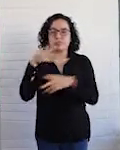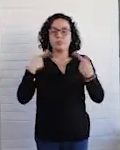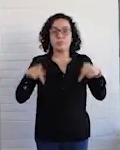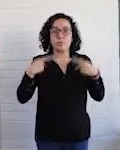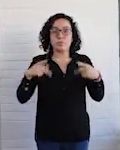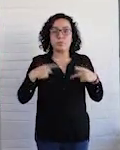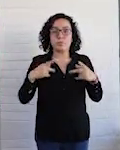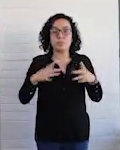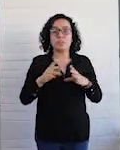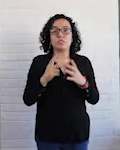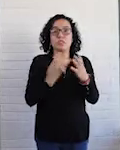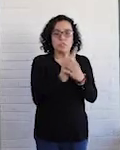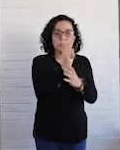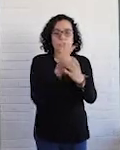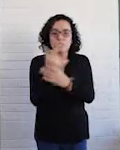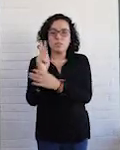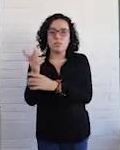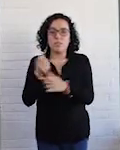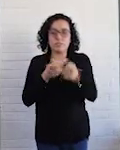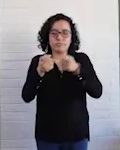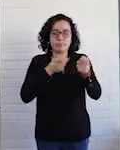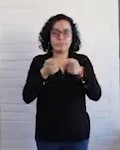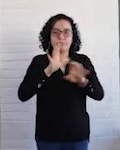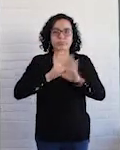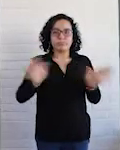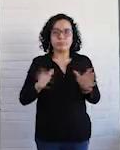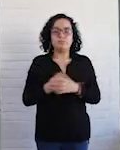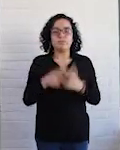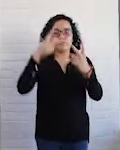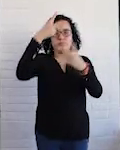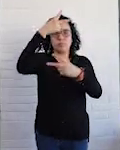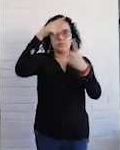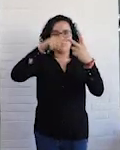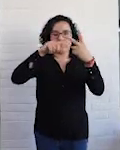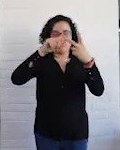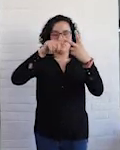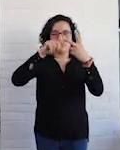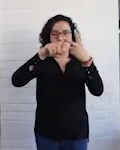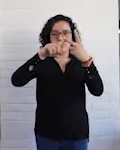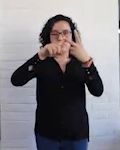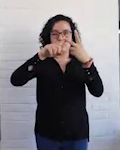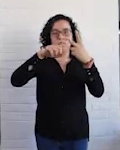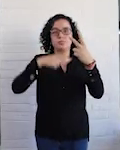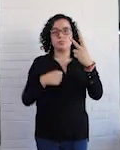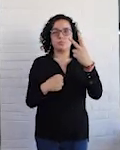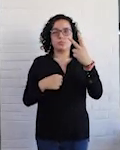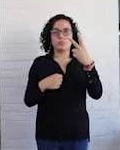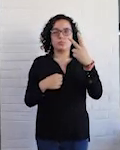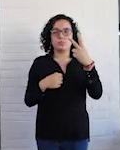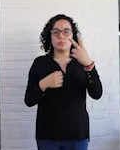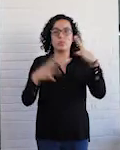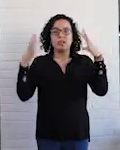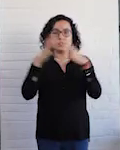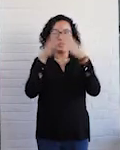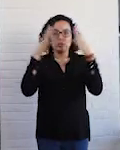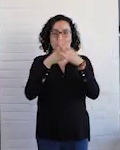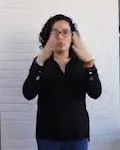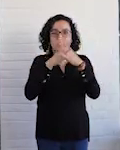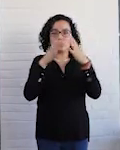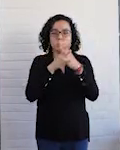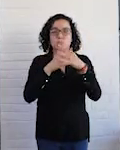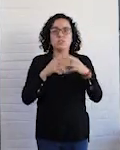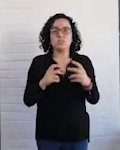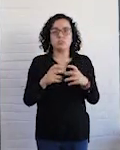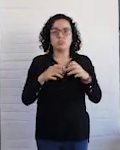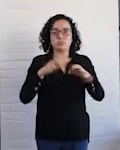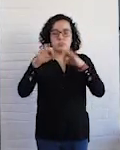dominar las cosechas. La segunda, fíjense cuántos años después, la revolución industrial, que fue